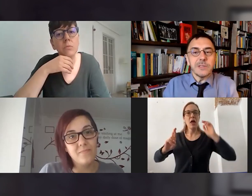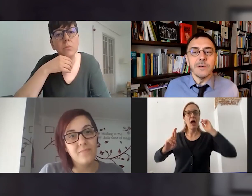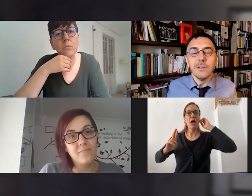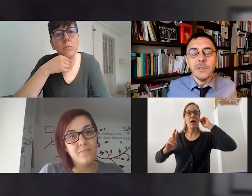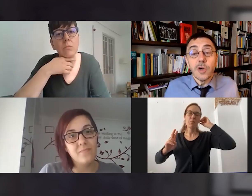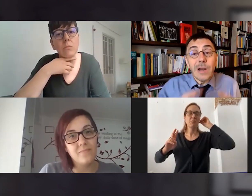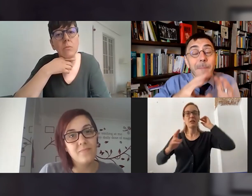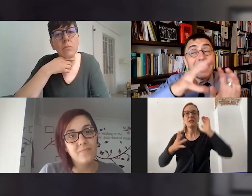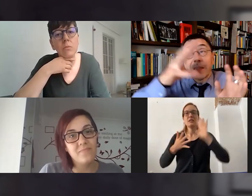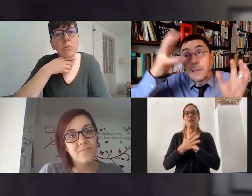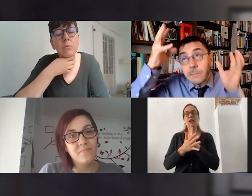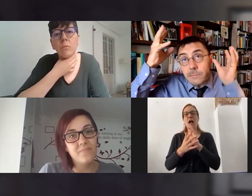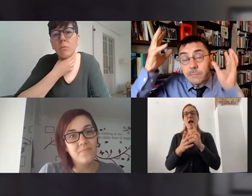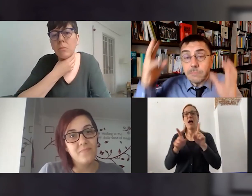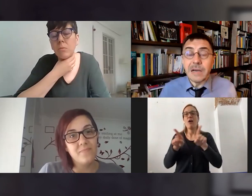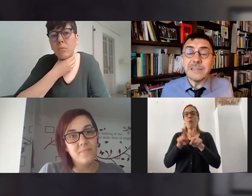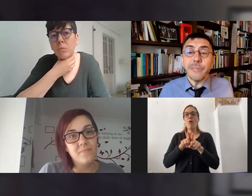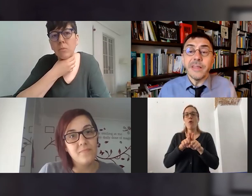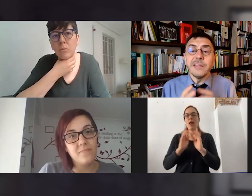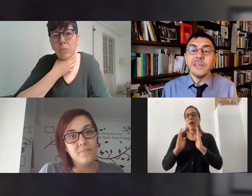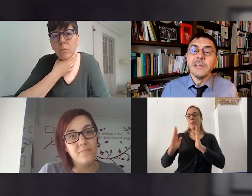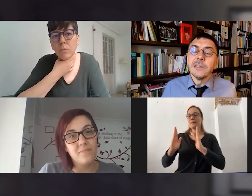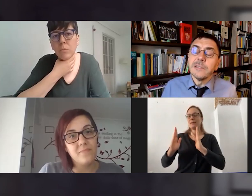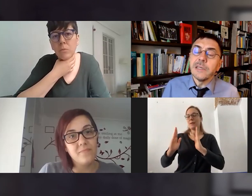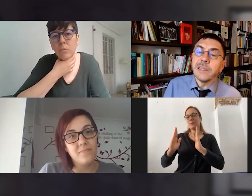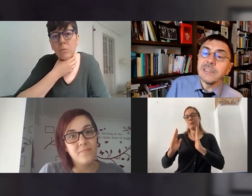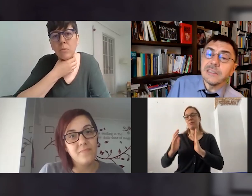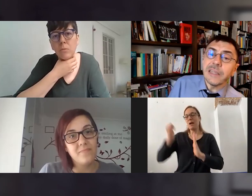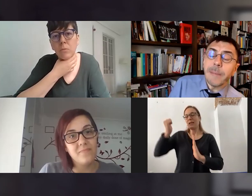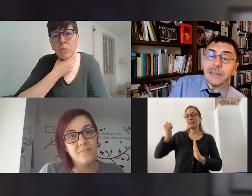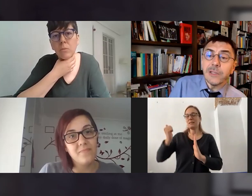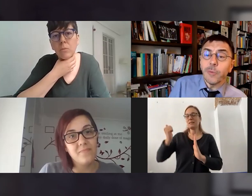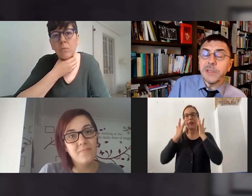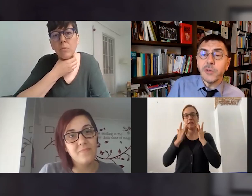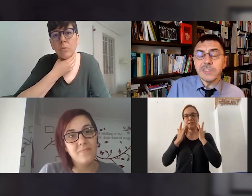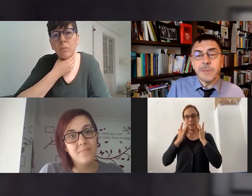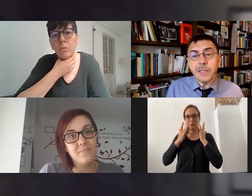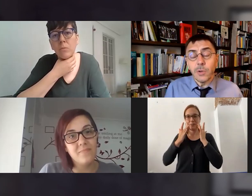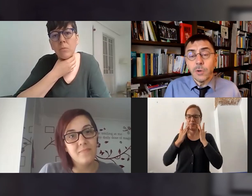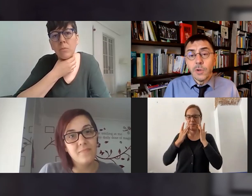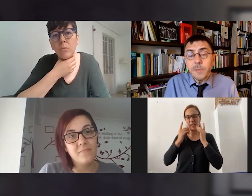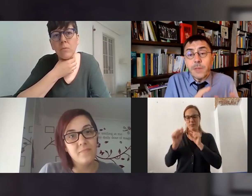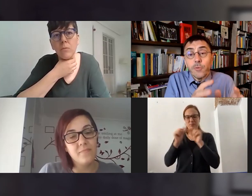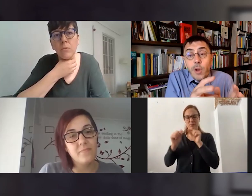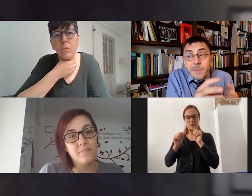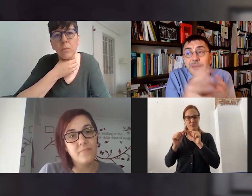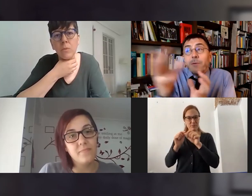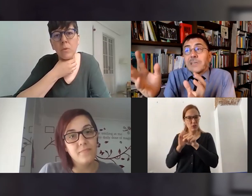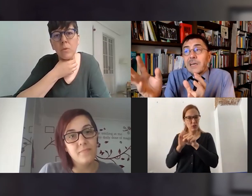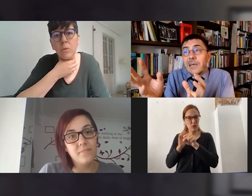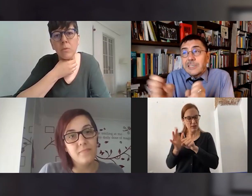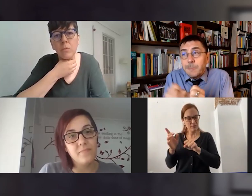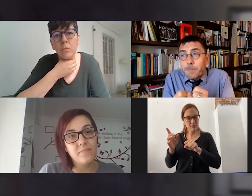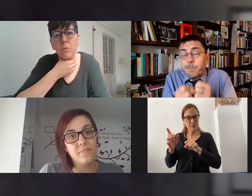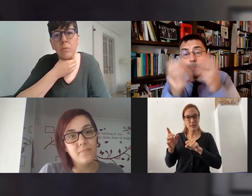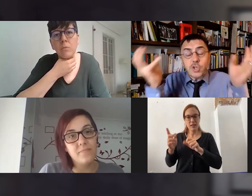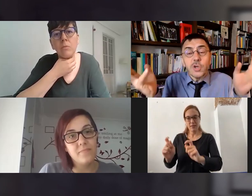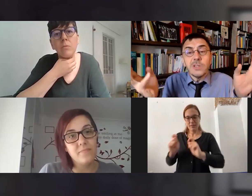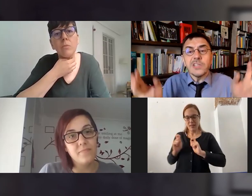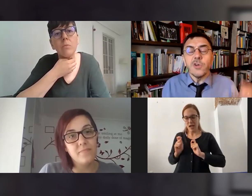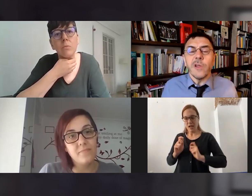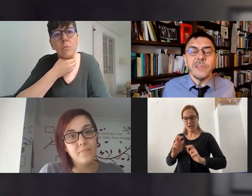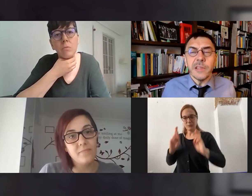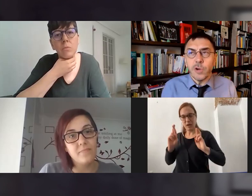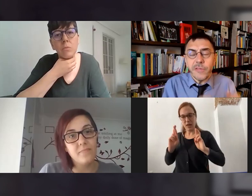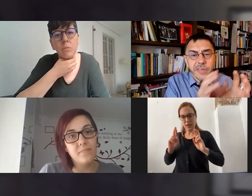que hemos visto como la parte más decente de este maldito bicho, de este maldito COVID-19? Ya digo, esa